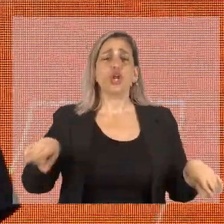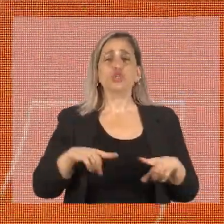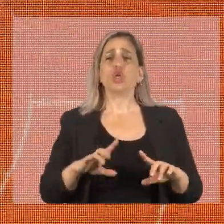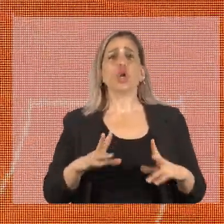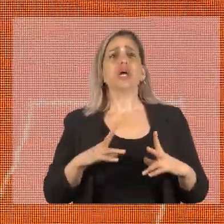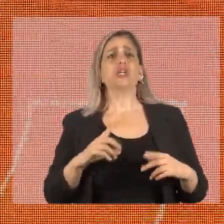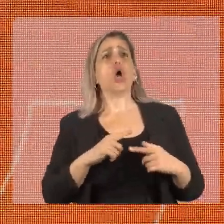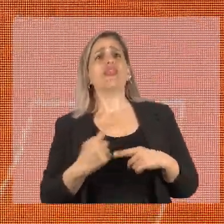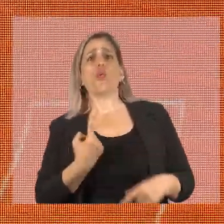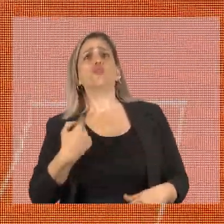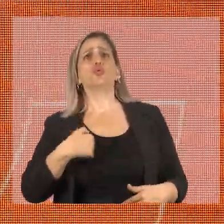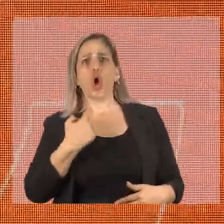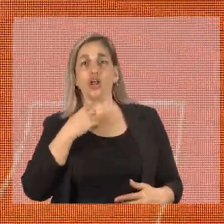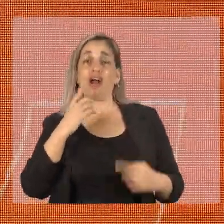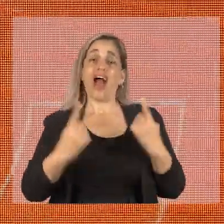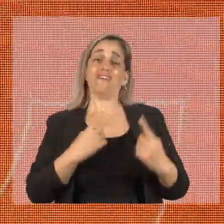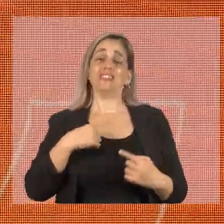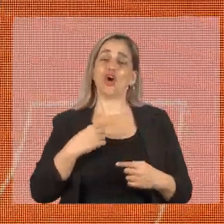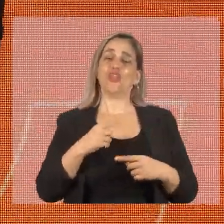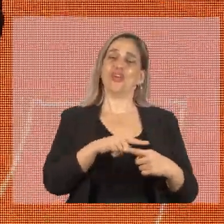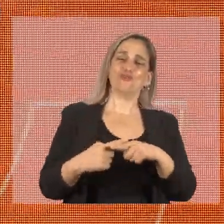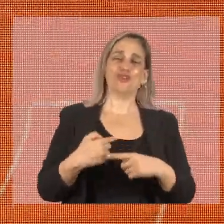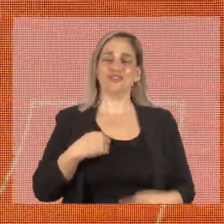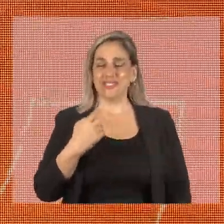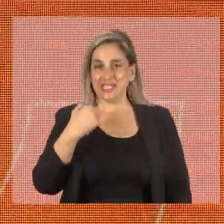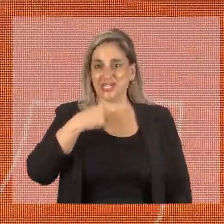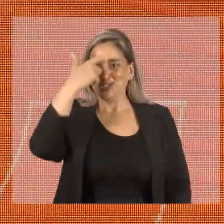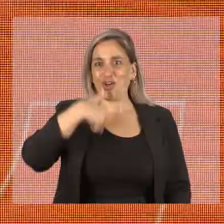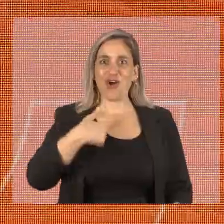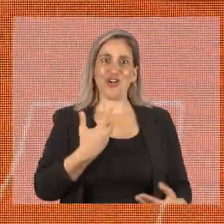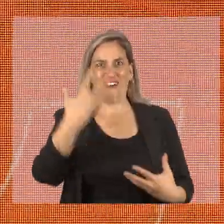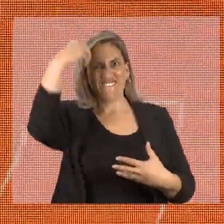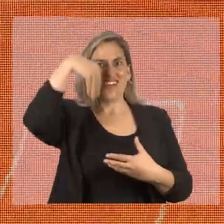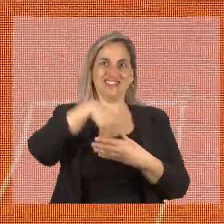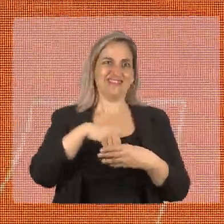Sí, porque cuando no discuto solo, por lo general, aunque a veces sí, créeme, son las discusiones más complicadas de todas.